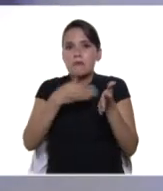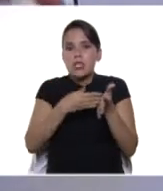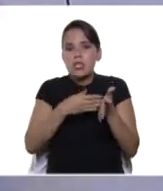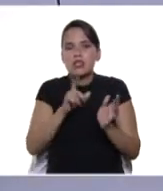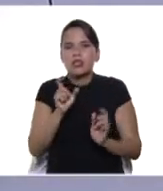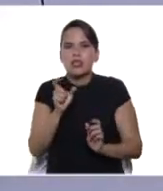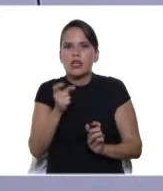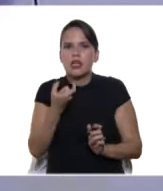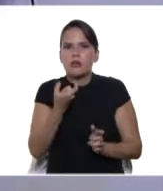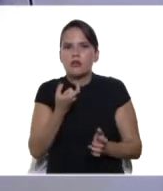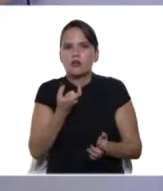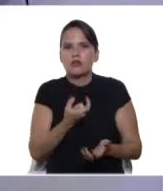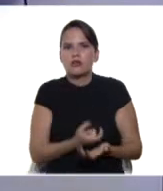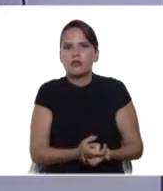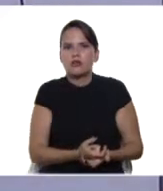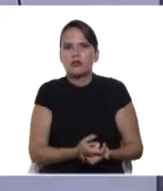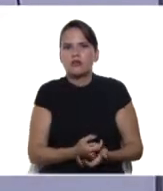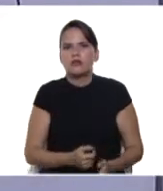gramos.